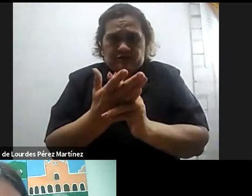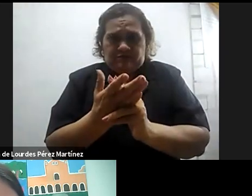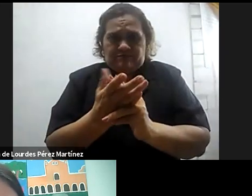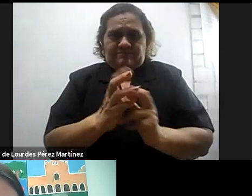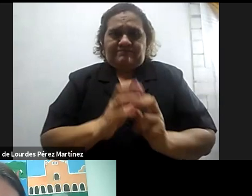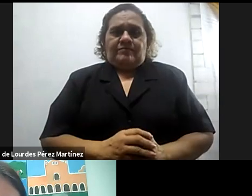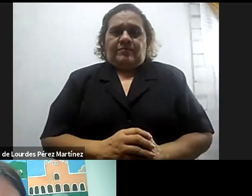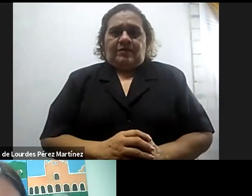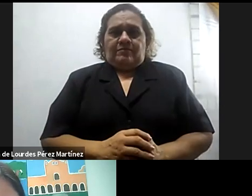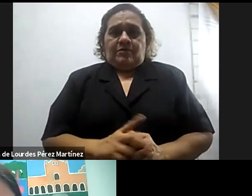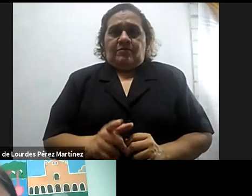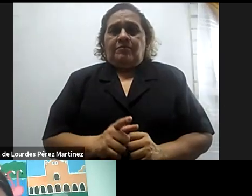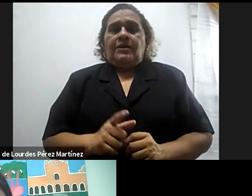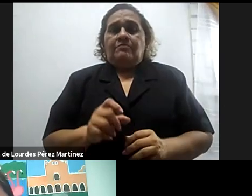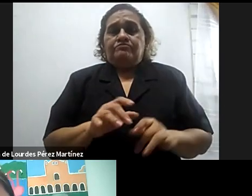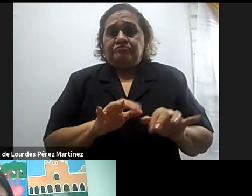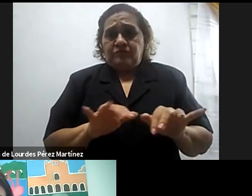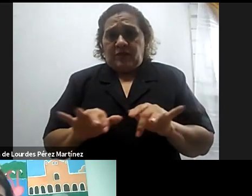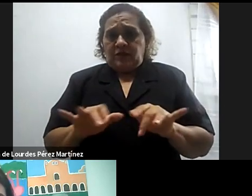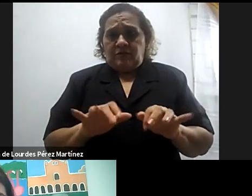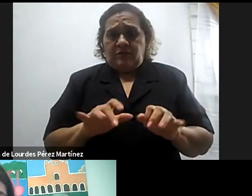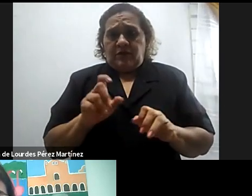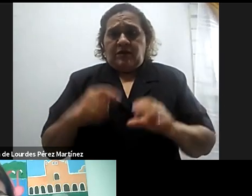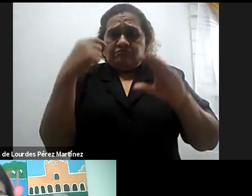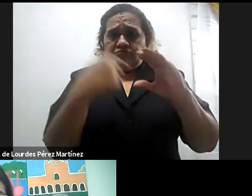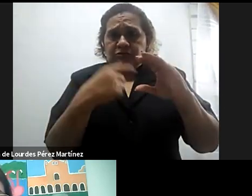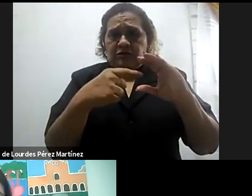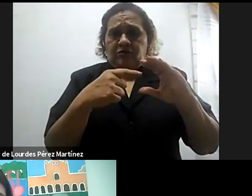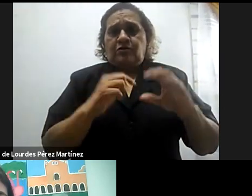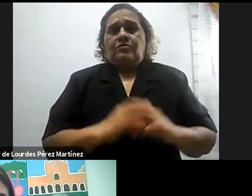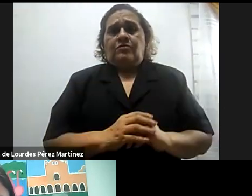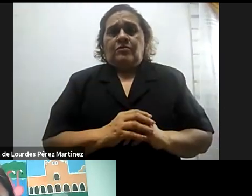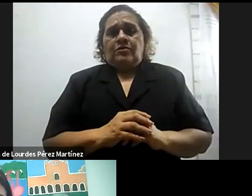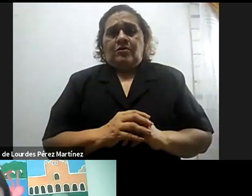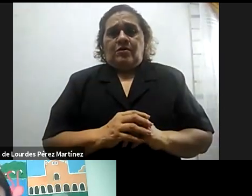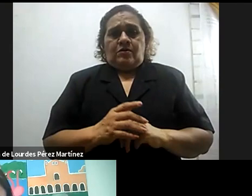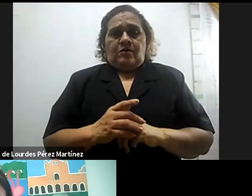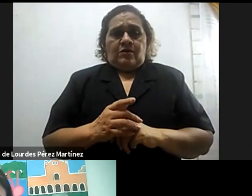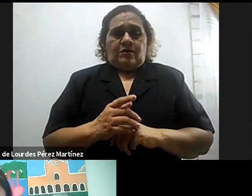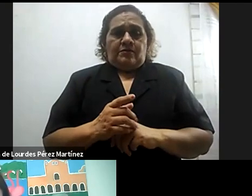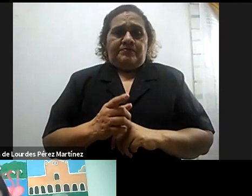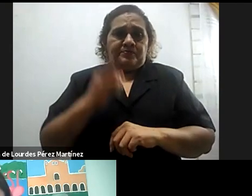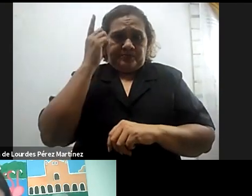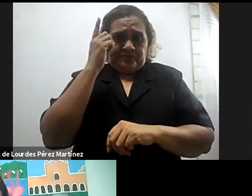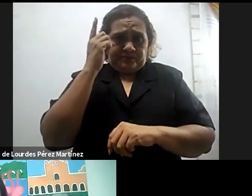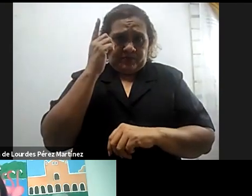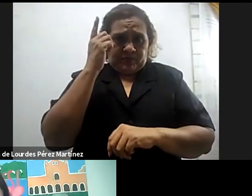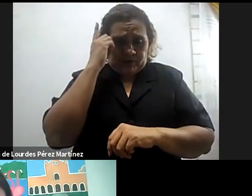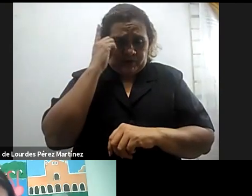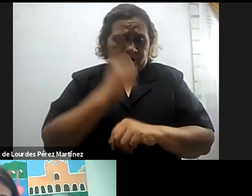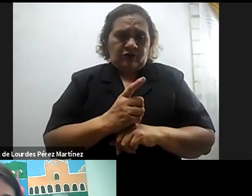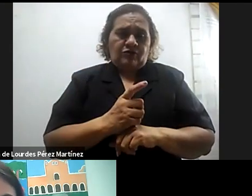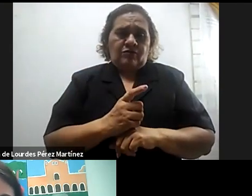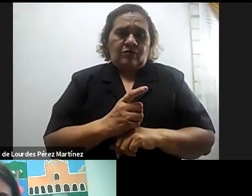Pues ahí está, para escribir a este correo, ¿no? En dirección nutrición, es de manera